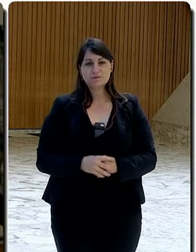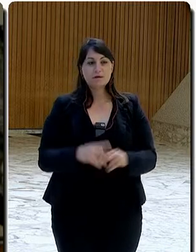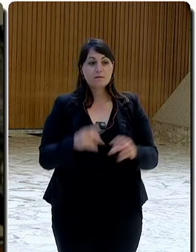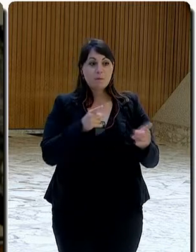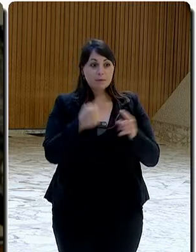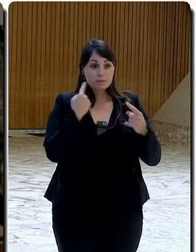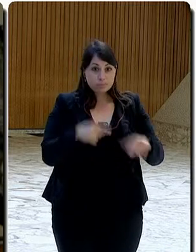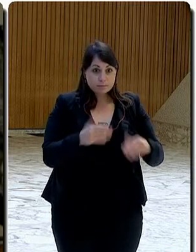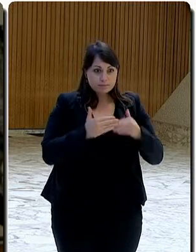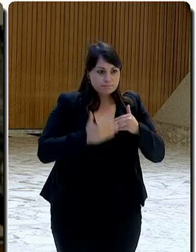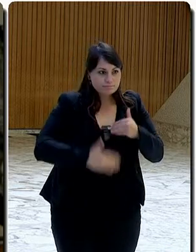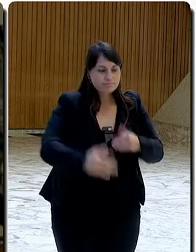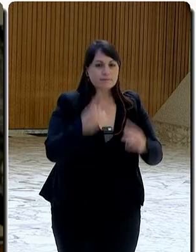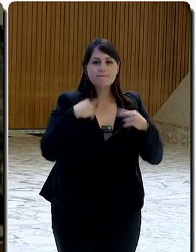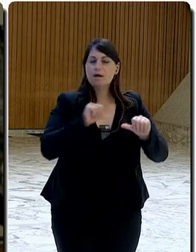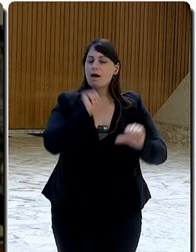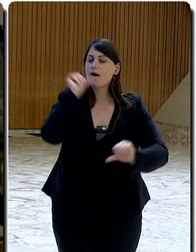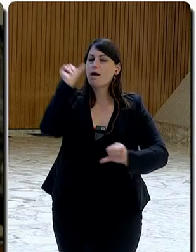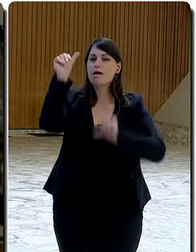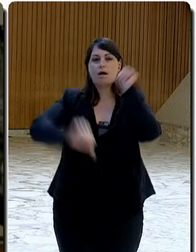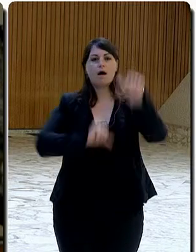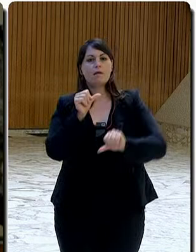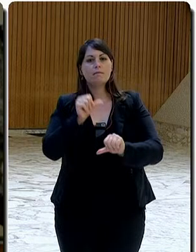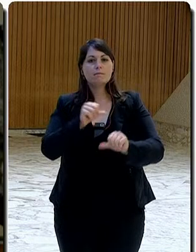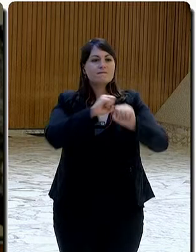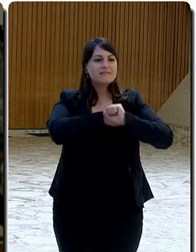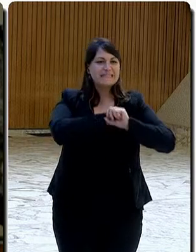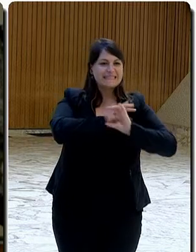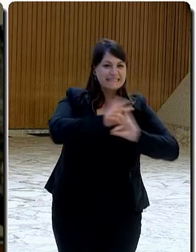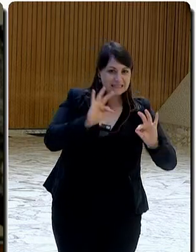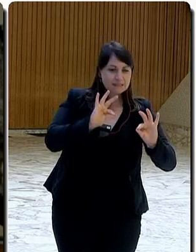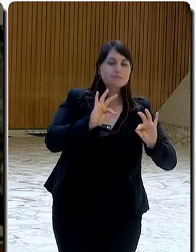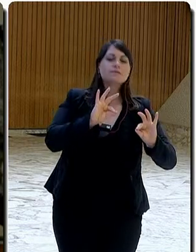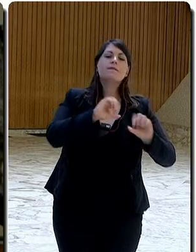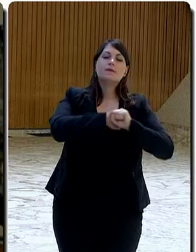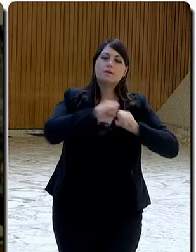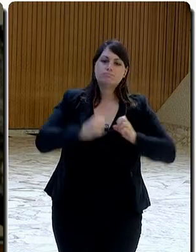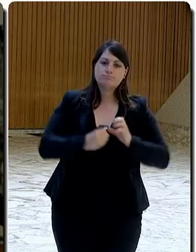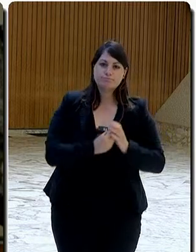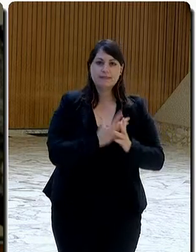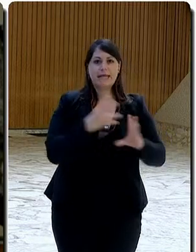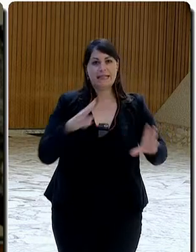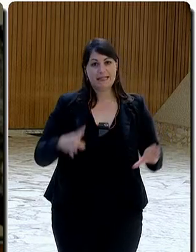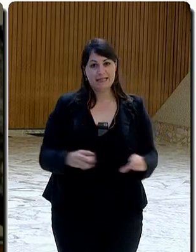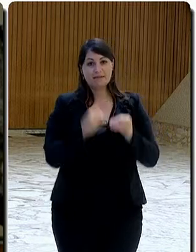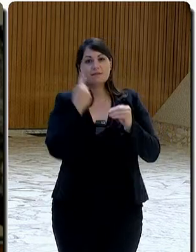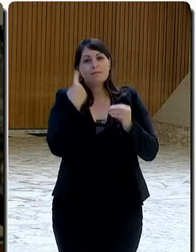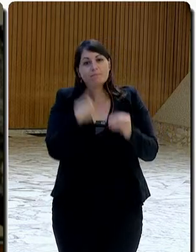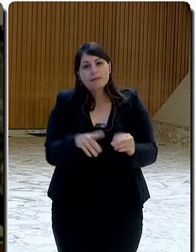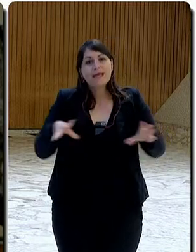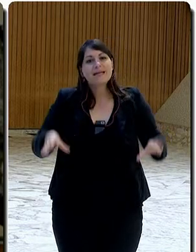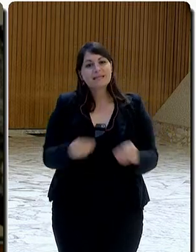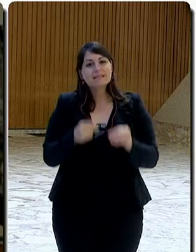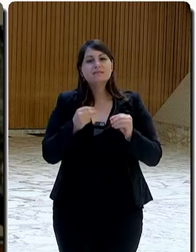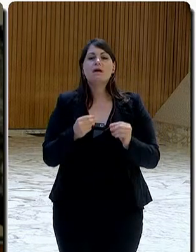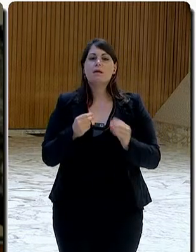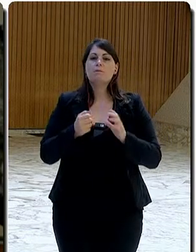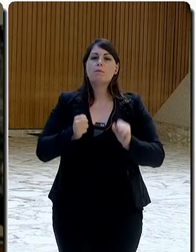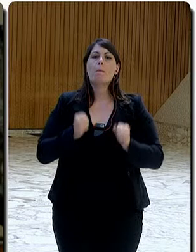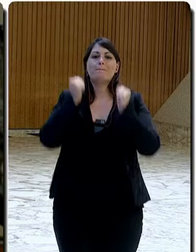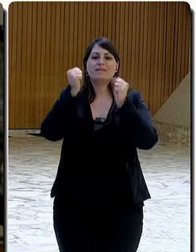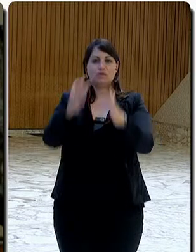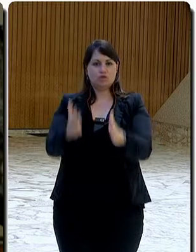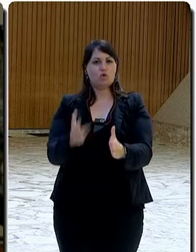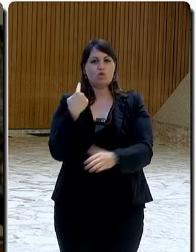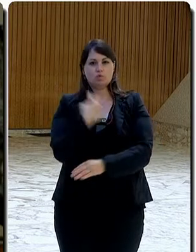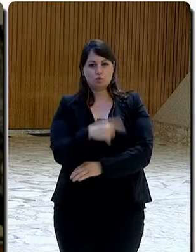en cristiano y aquí comenzó su misión de apostolado. Comenzó a decir a sus amigos lo que le había ocurrido